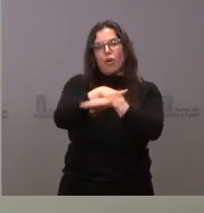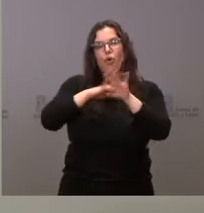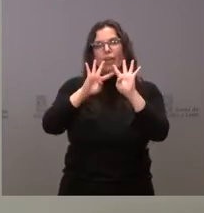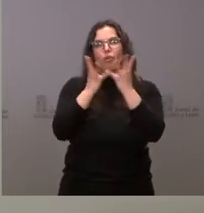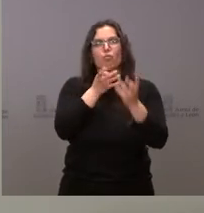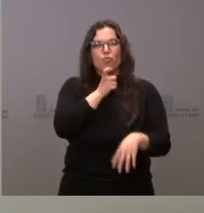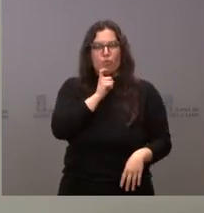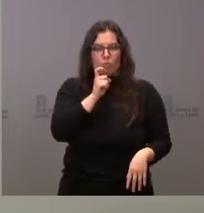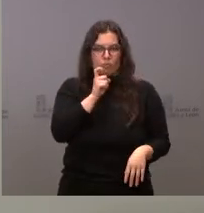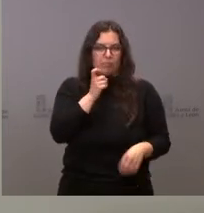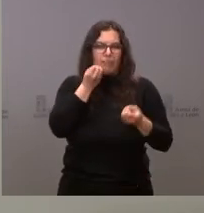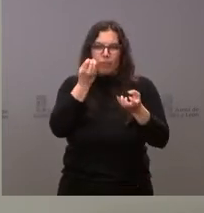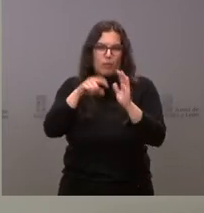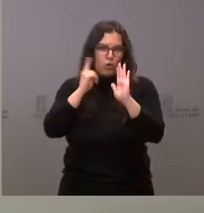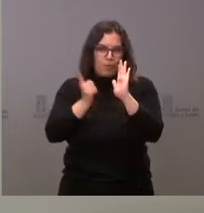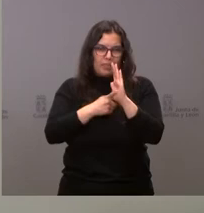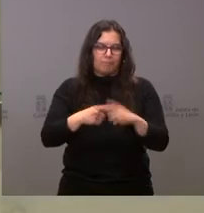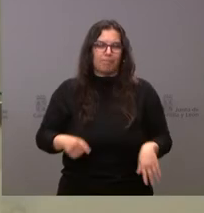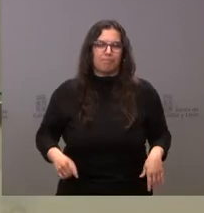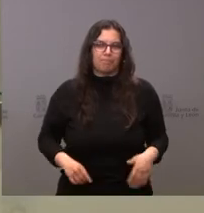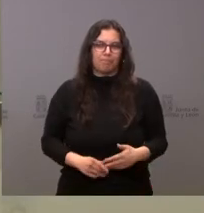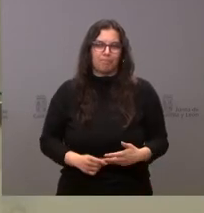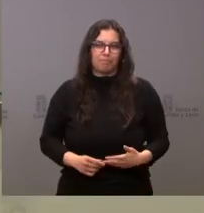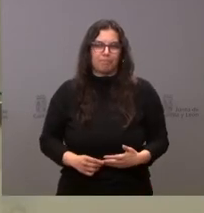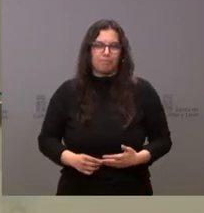la información al respecto sobre esta cuestión que me plantea